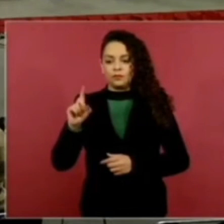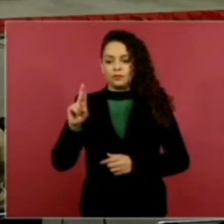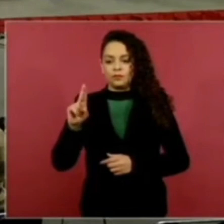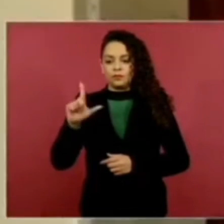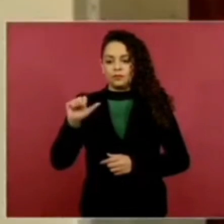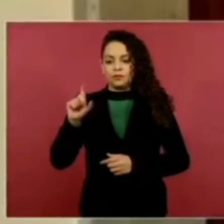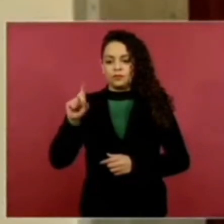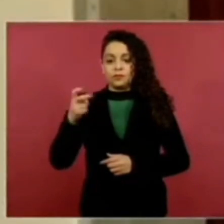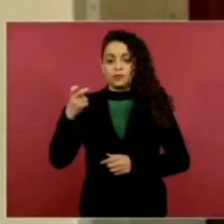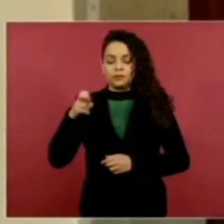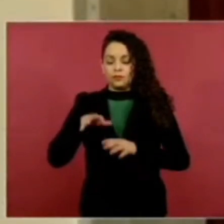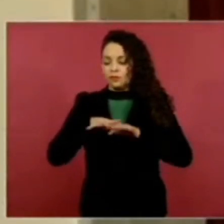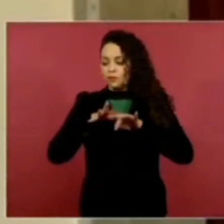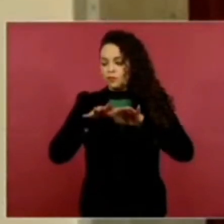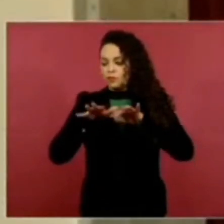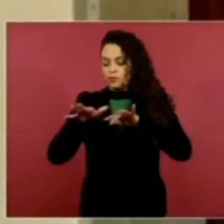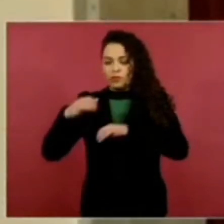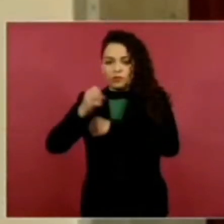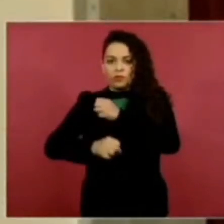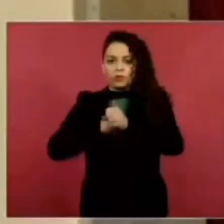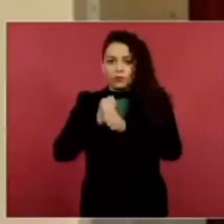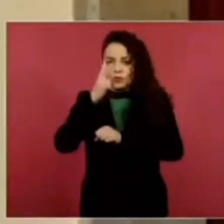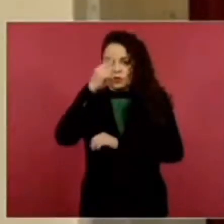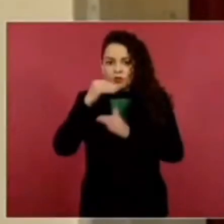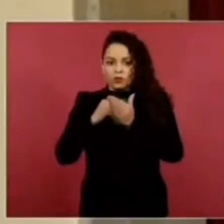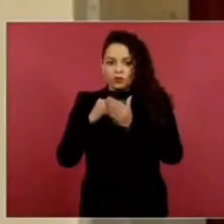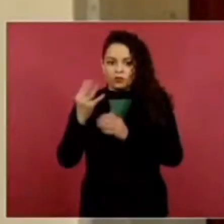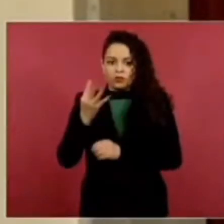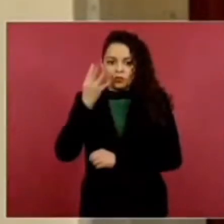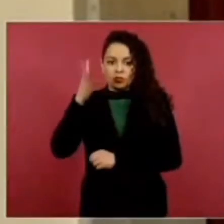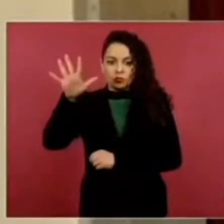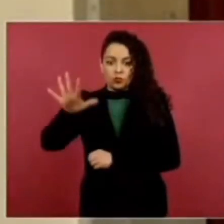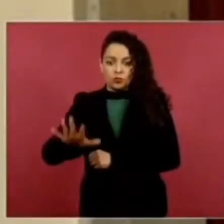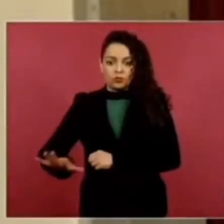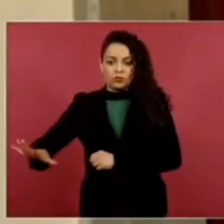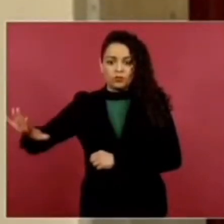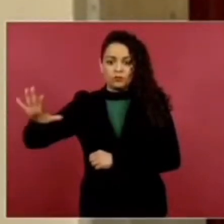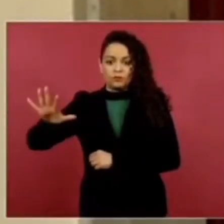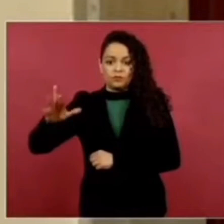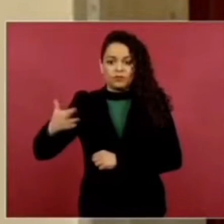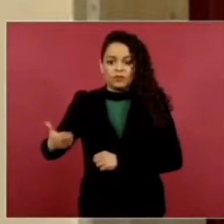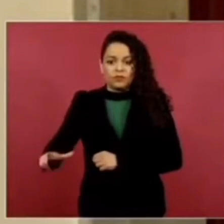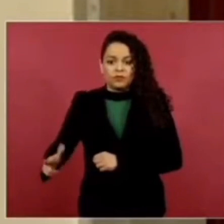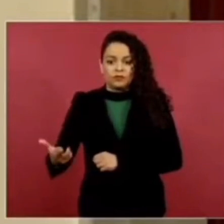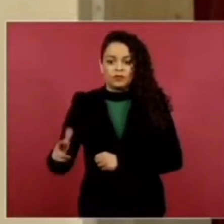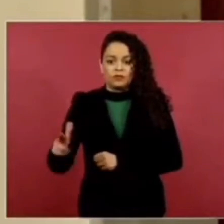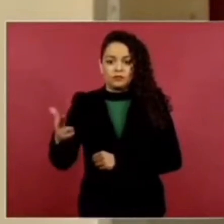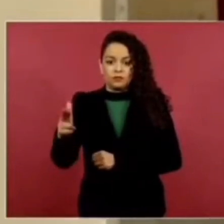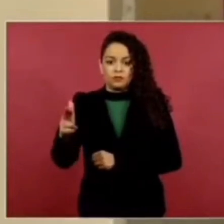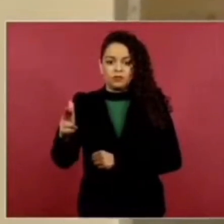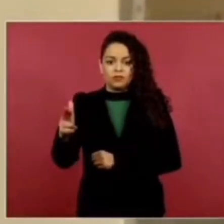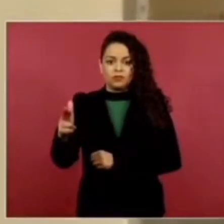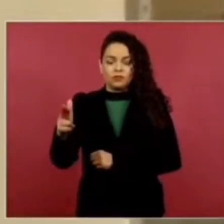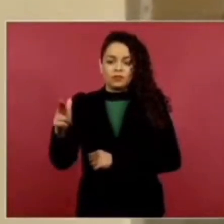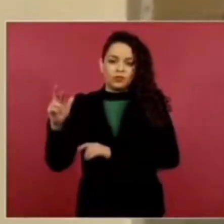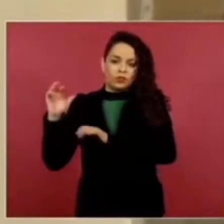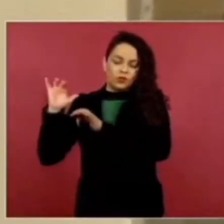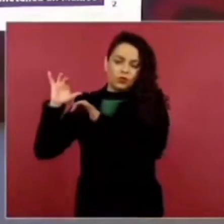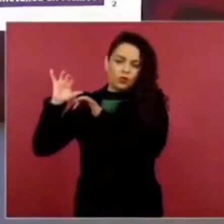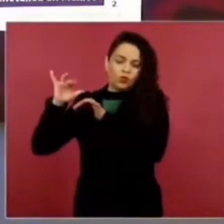un represo que se rebasa y va a dar directamente al cauce del río.